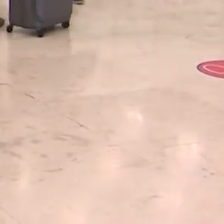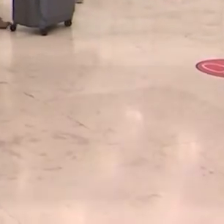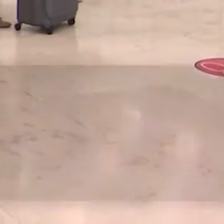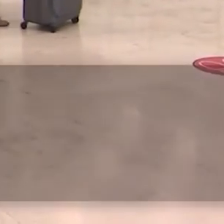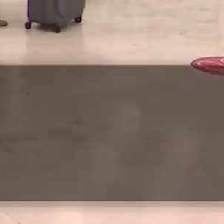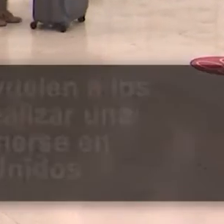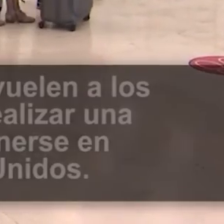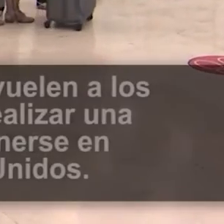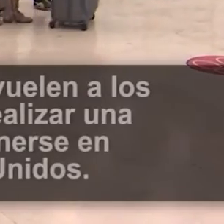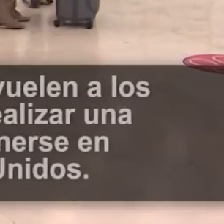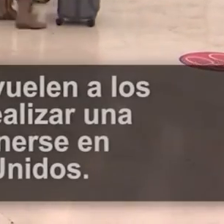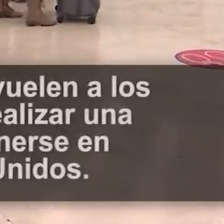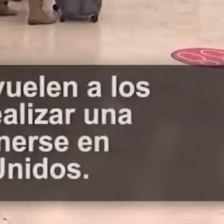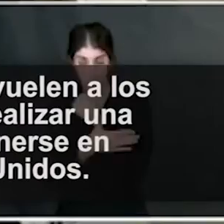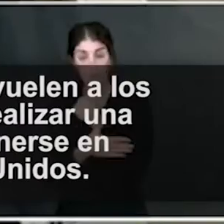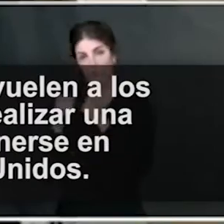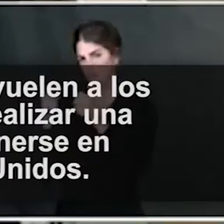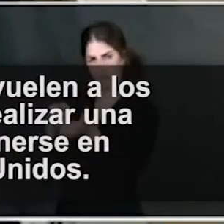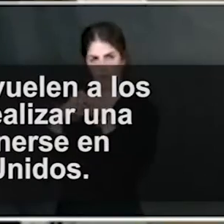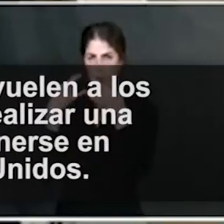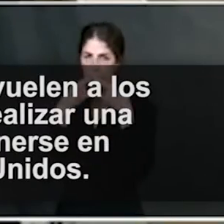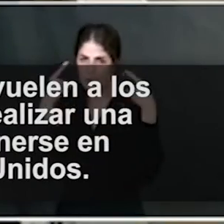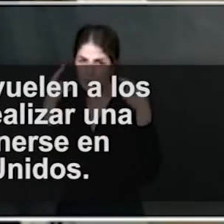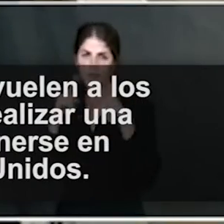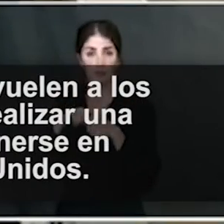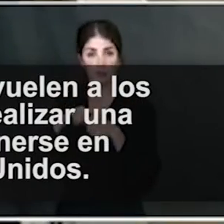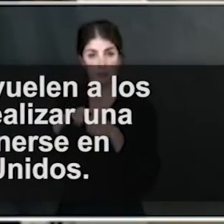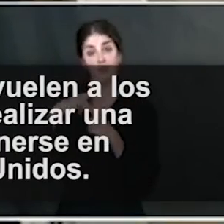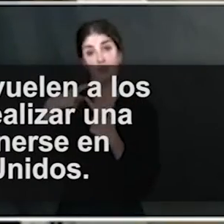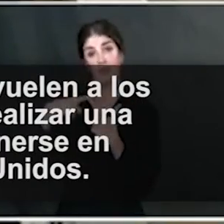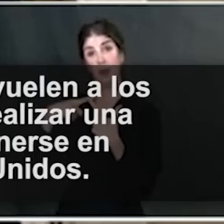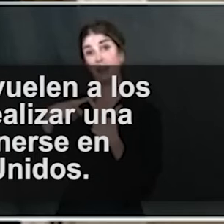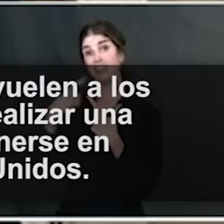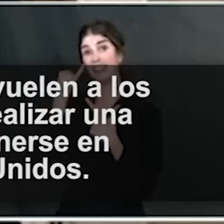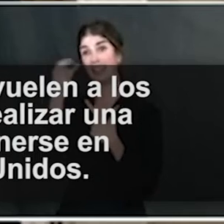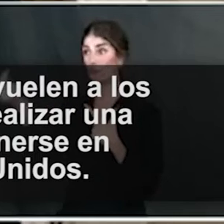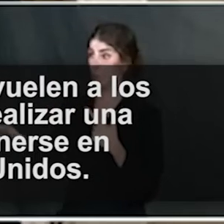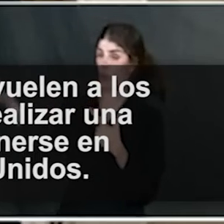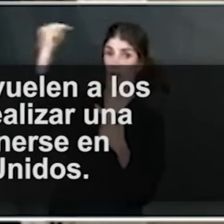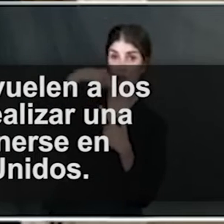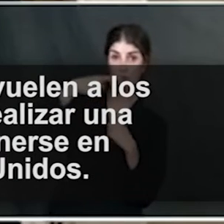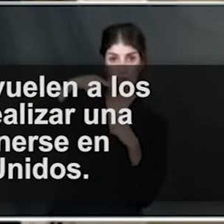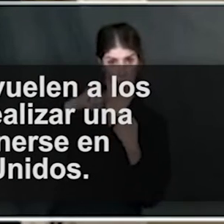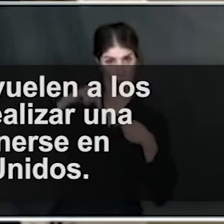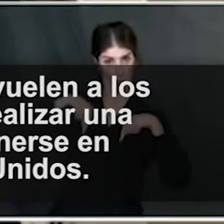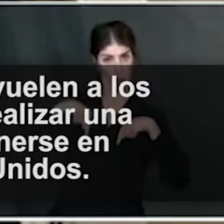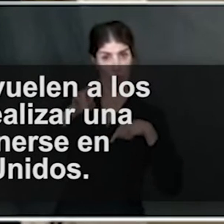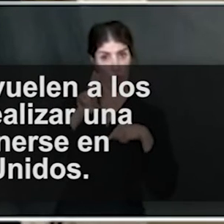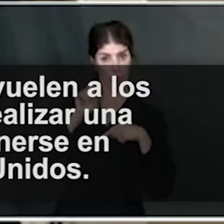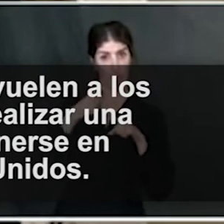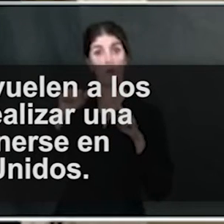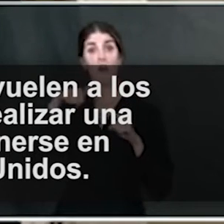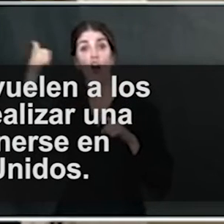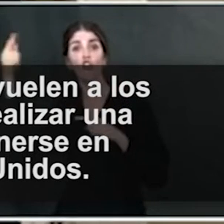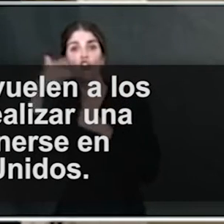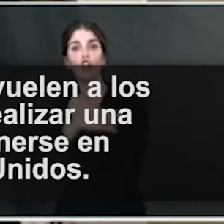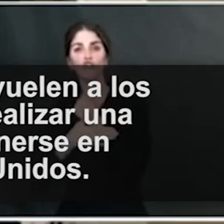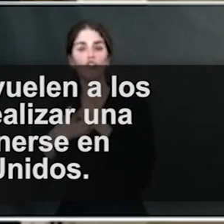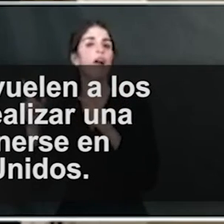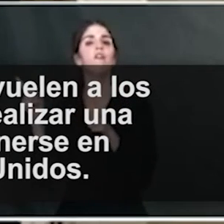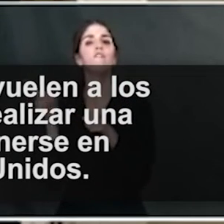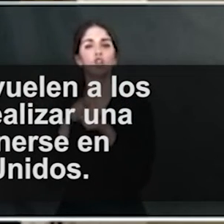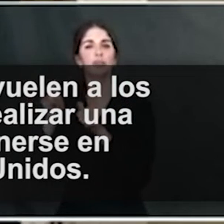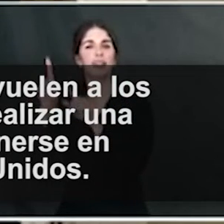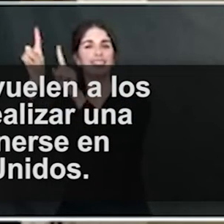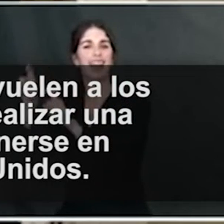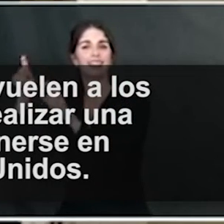cuarentena. In addition to wearing masks, everyone flying to the United States from another country will need to test before